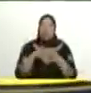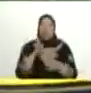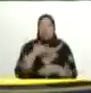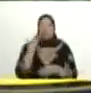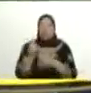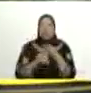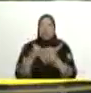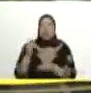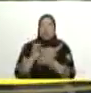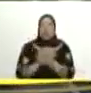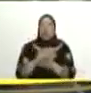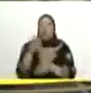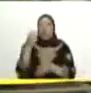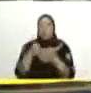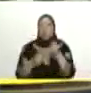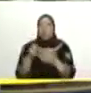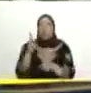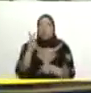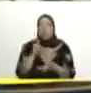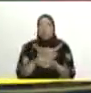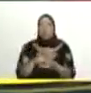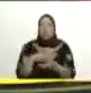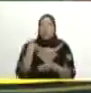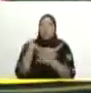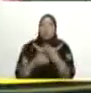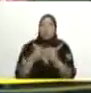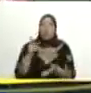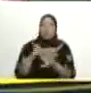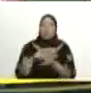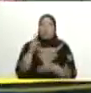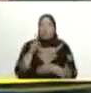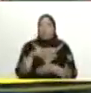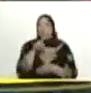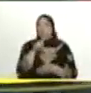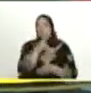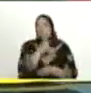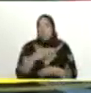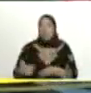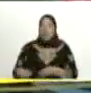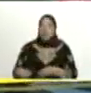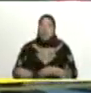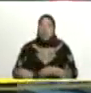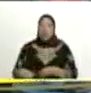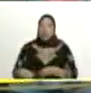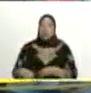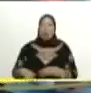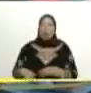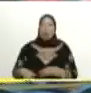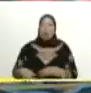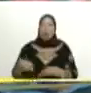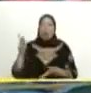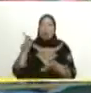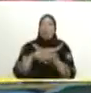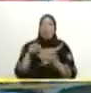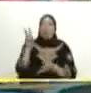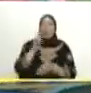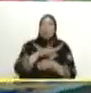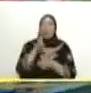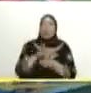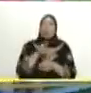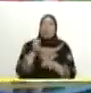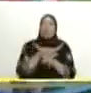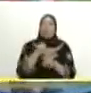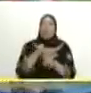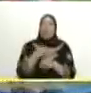en lactancia materna en pleno proceso. Así que, presidente, yo quería que Lady, bueno, le diera a usted